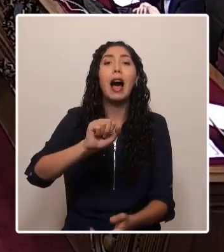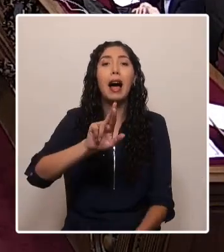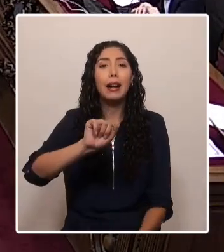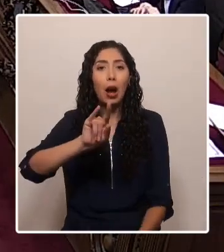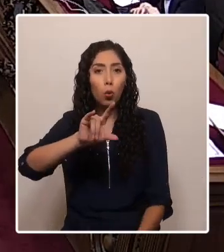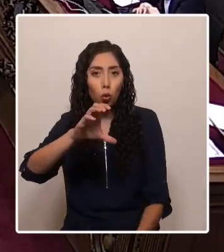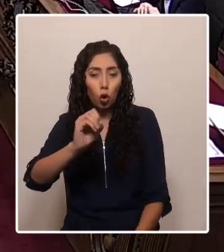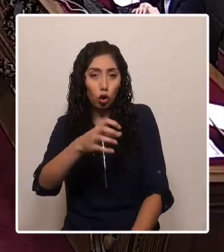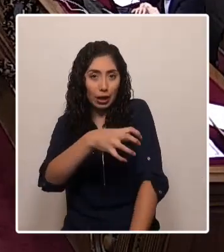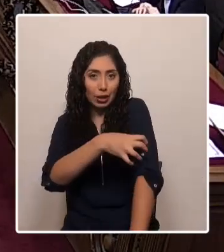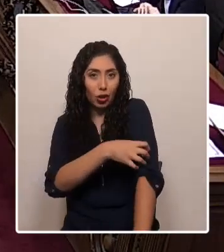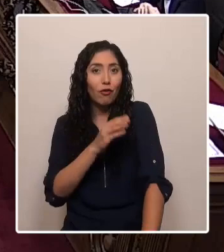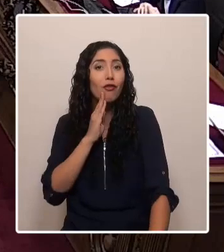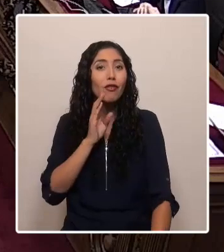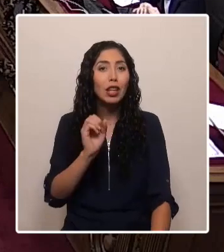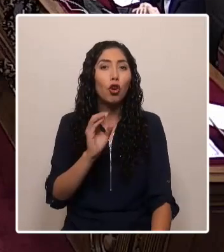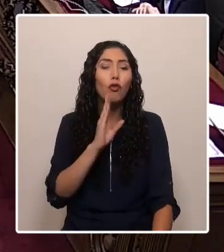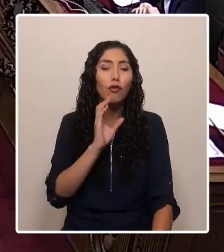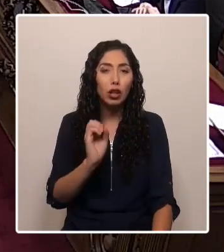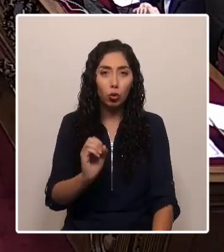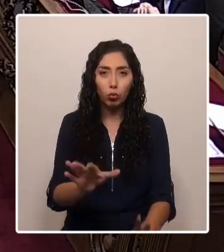gracias.